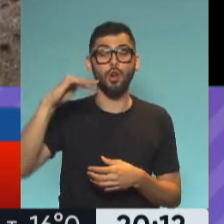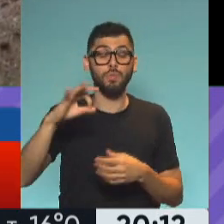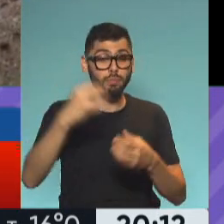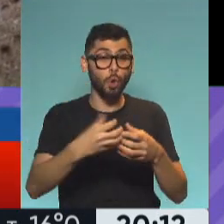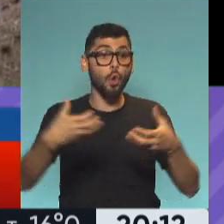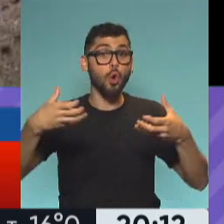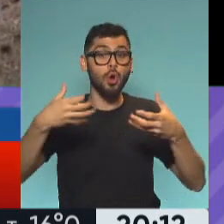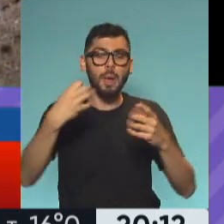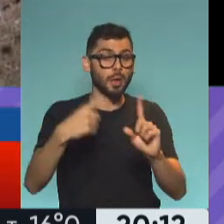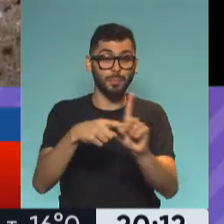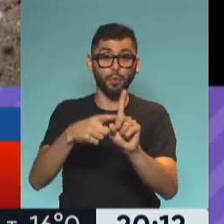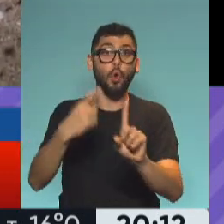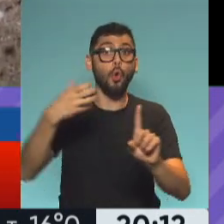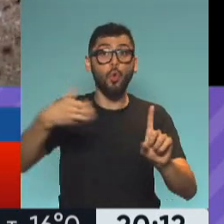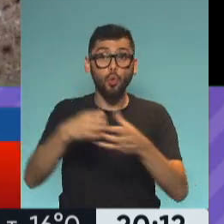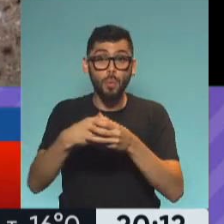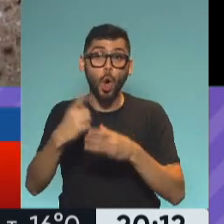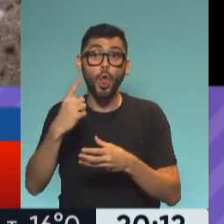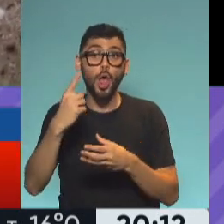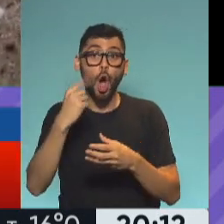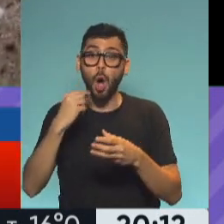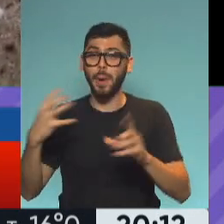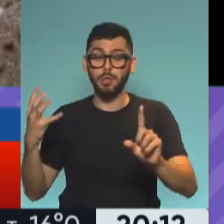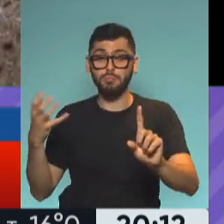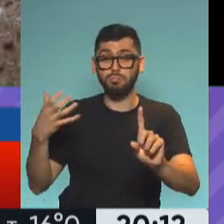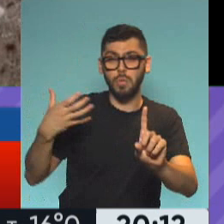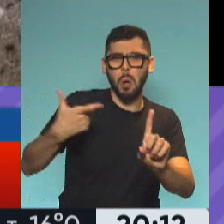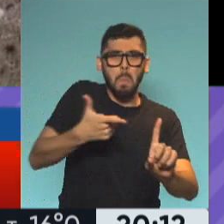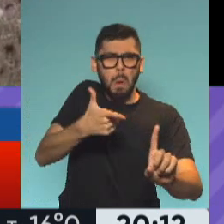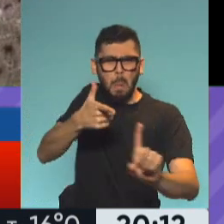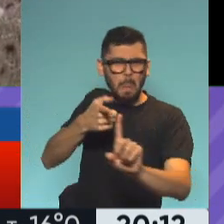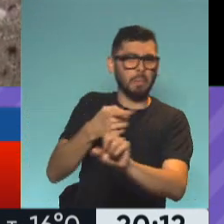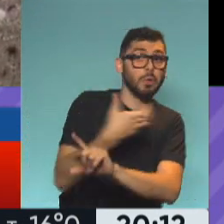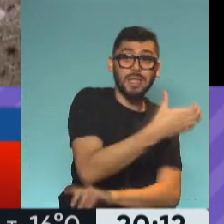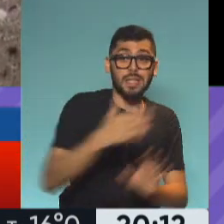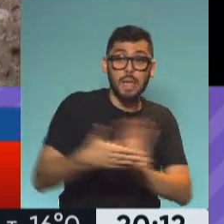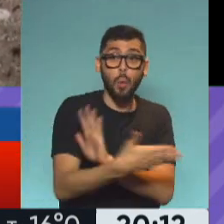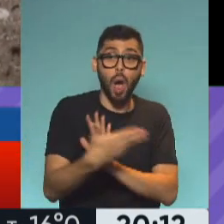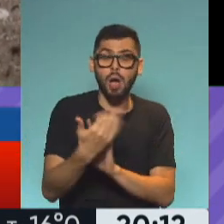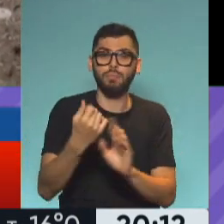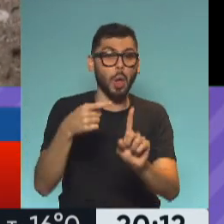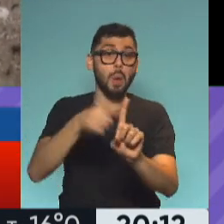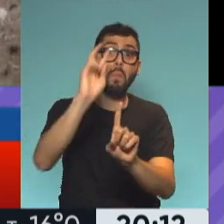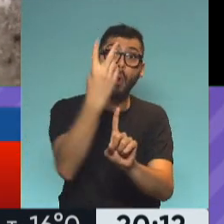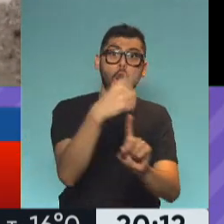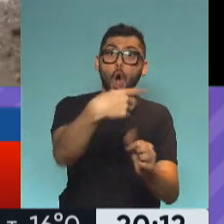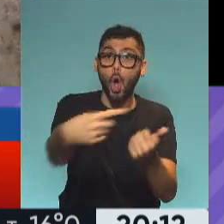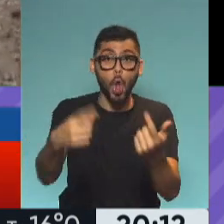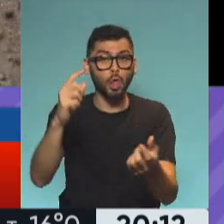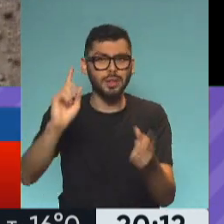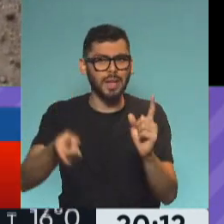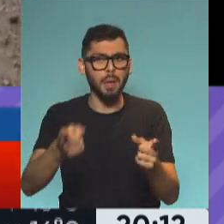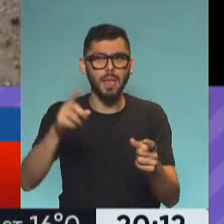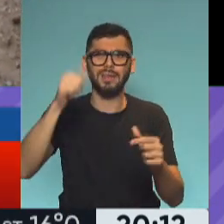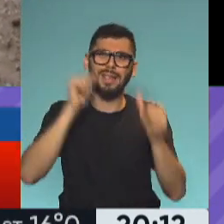hombres pasar tiroteo y mata directamente de hecho quedan varios heridos también no solamente mueren los candidatos pero estamos hablando como